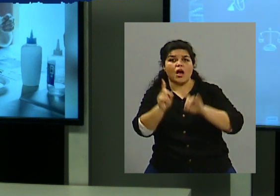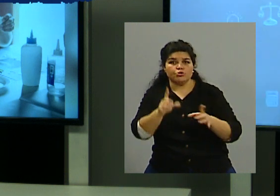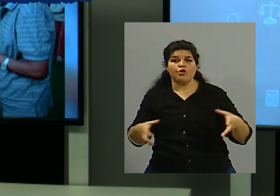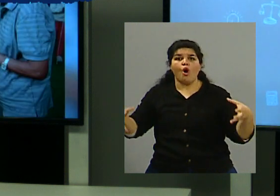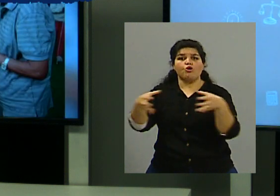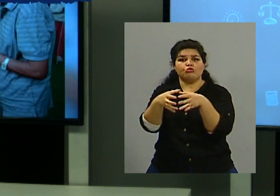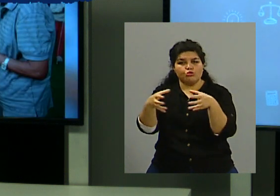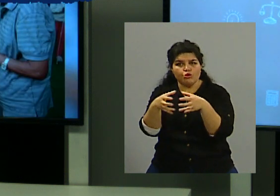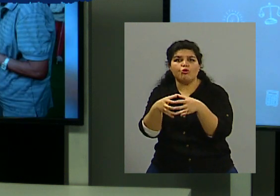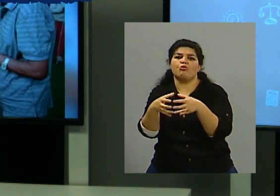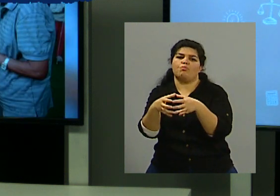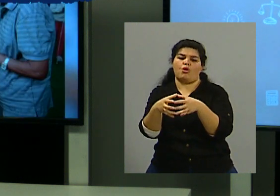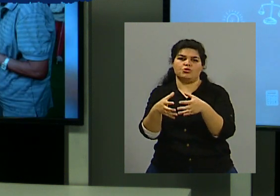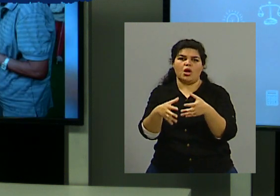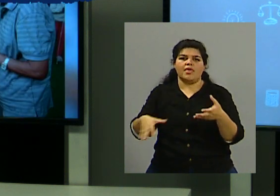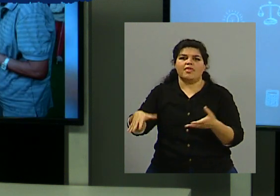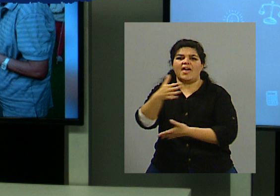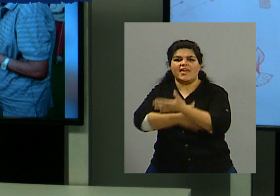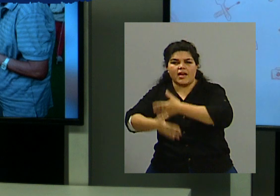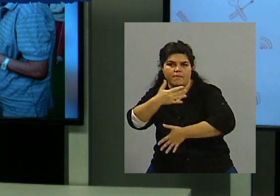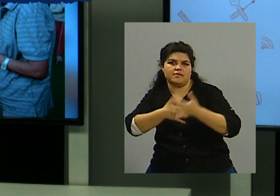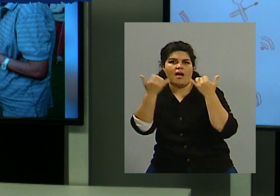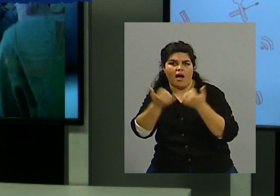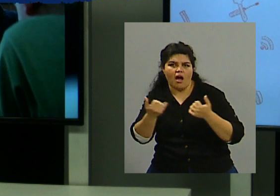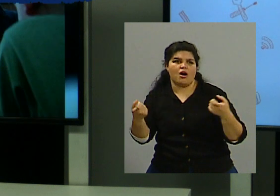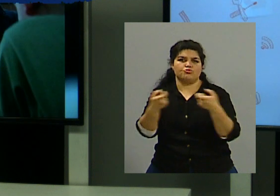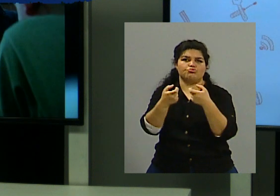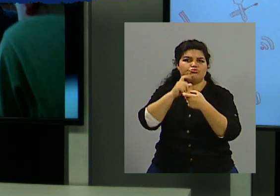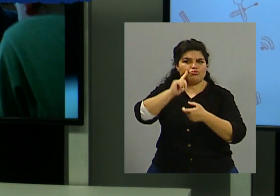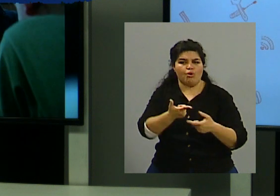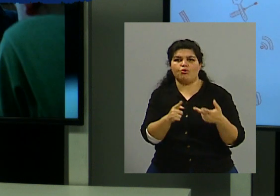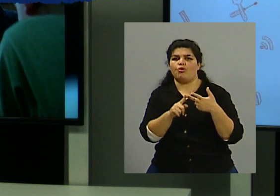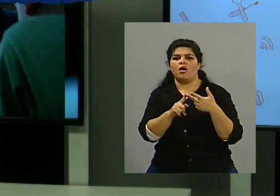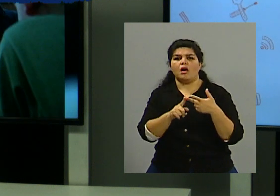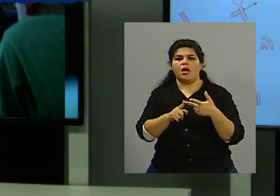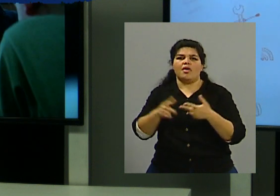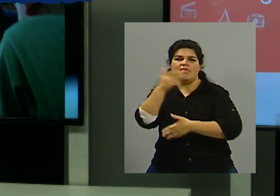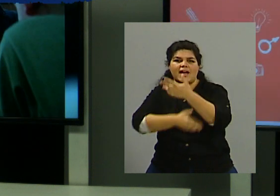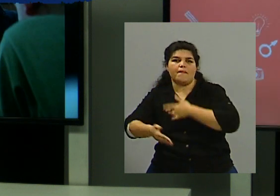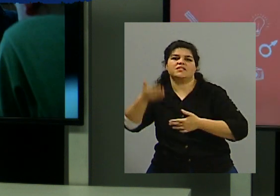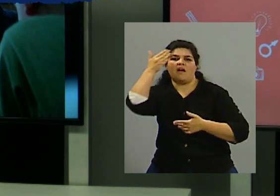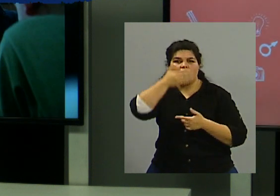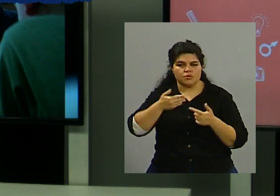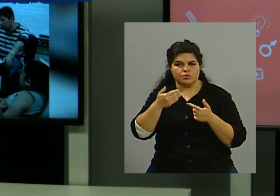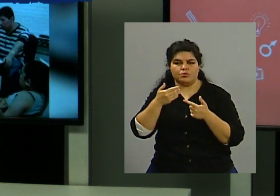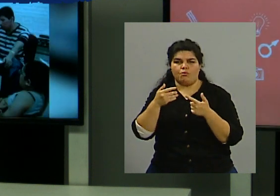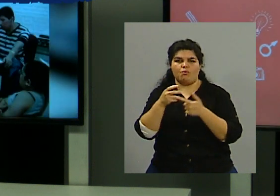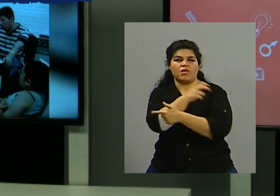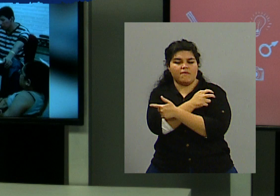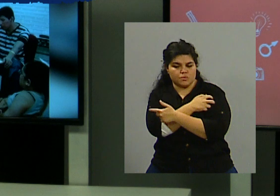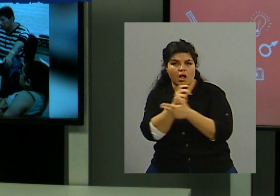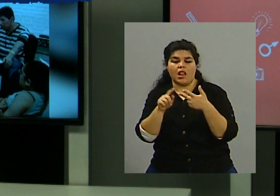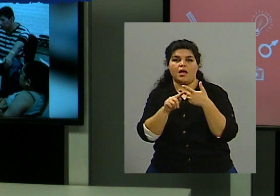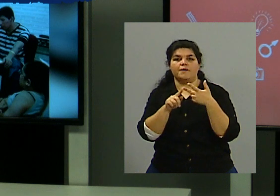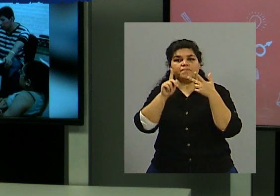hay asociaciones de sordos, hay asociaciones de personas con discapacidad visual, hay colectivos de personas con discapacidad intelectual,